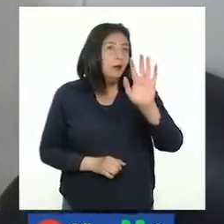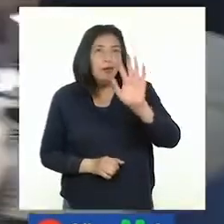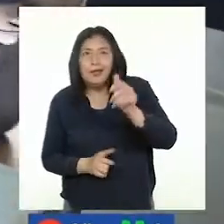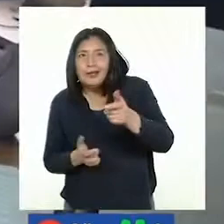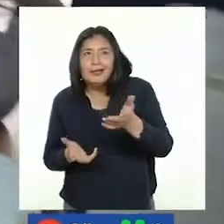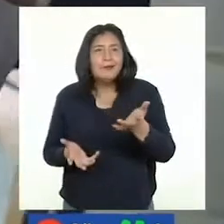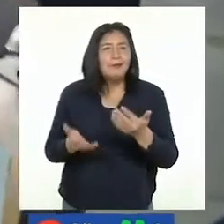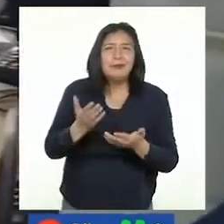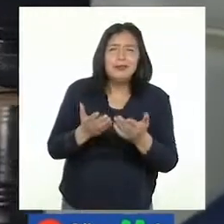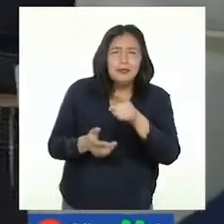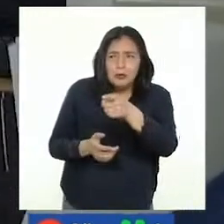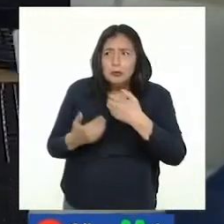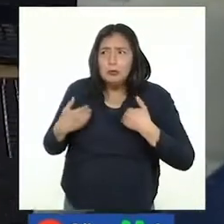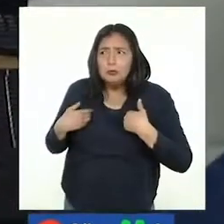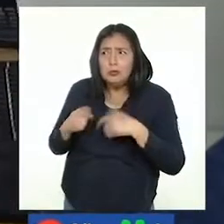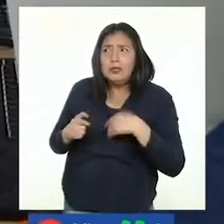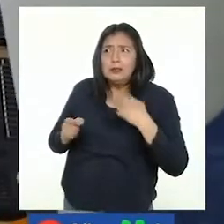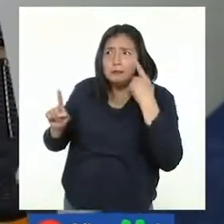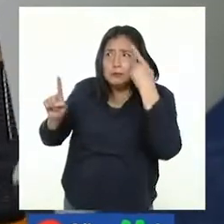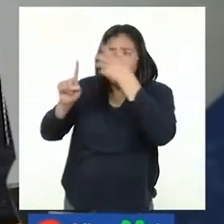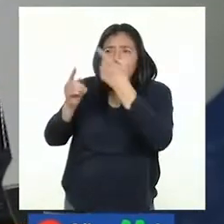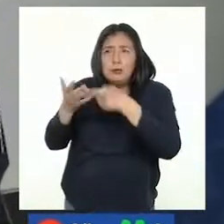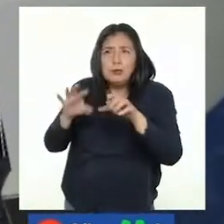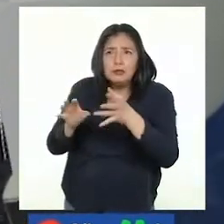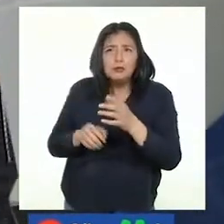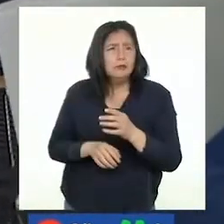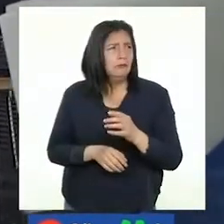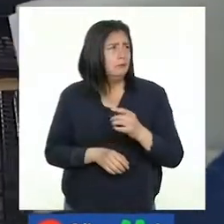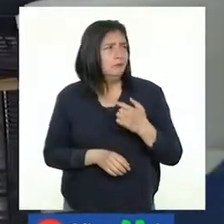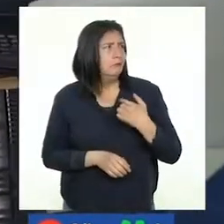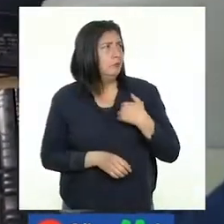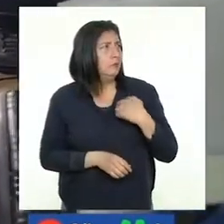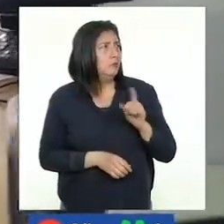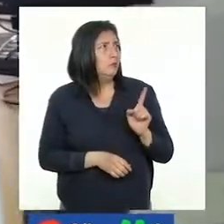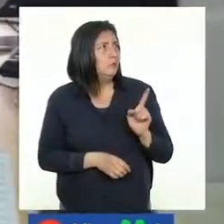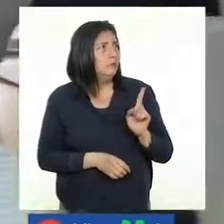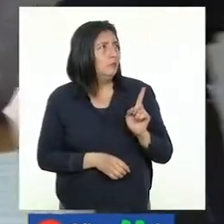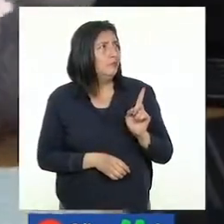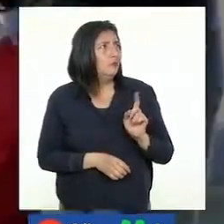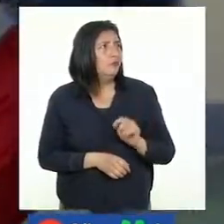Buenas, ¿tú tienes mi reto? No, no lo tengo.